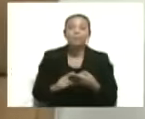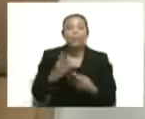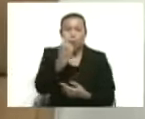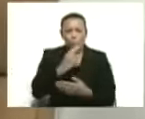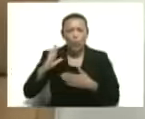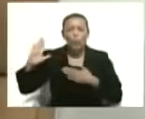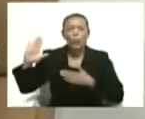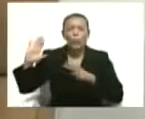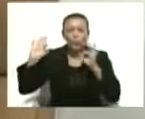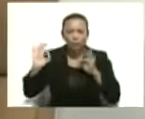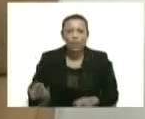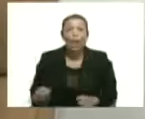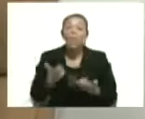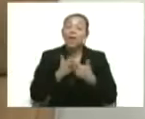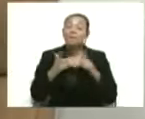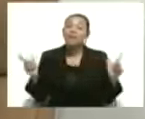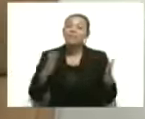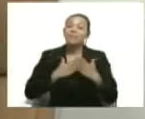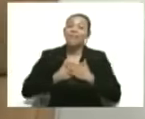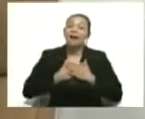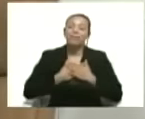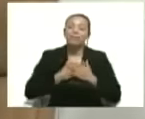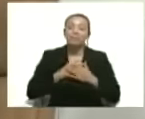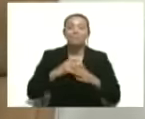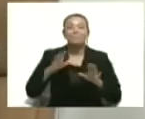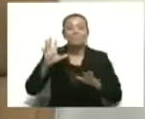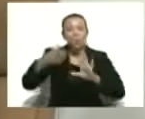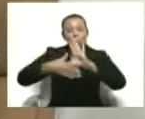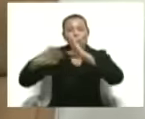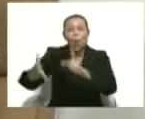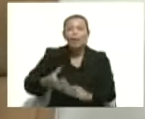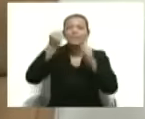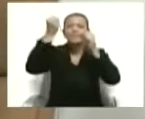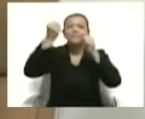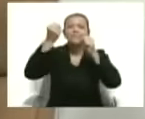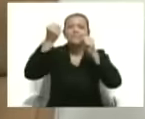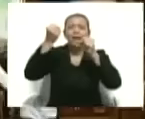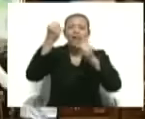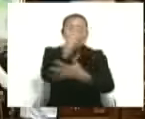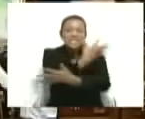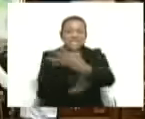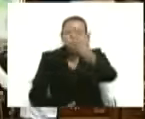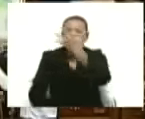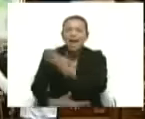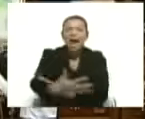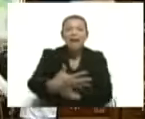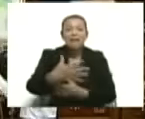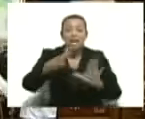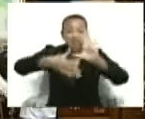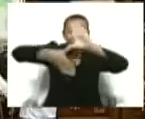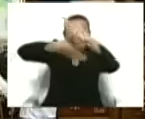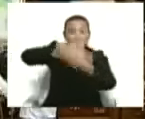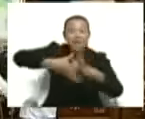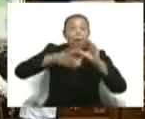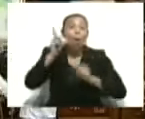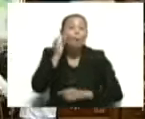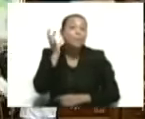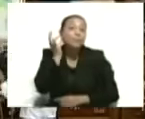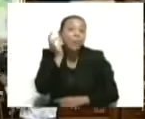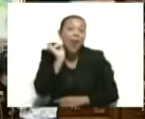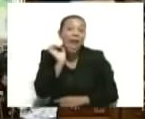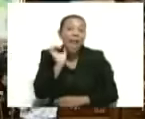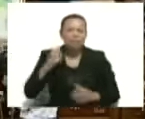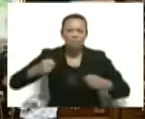Juran por la libertad americana conquistada con la sangre de americanos y americanas que